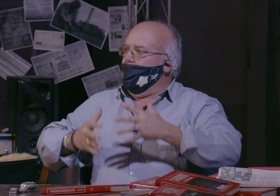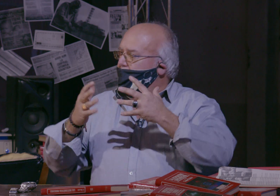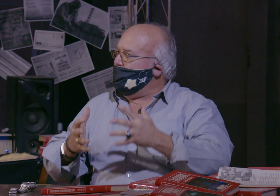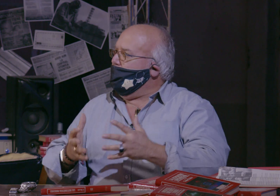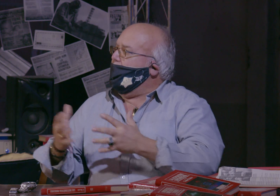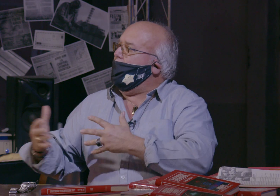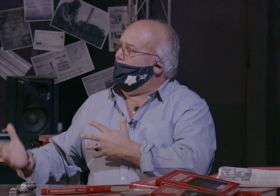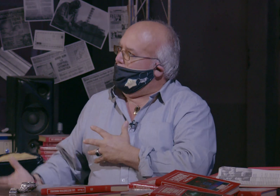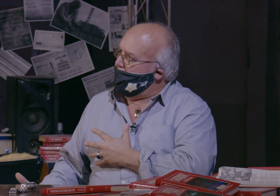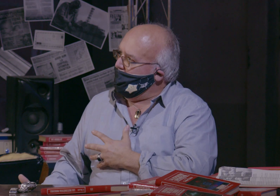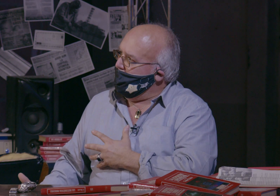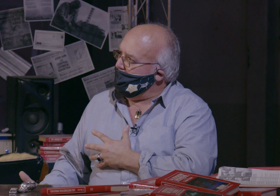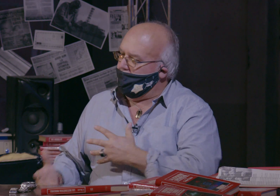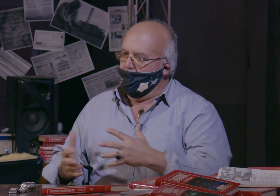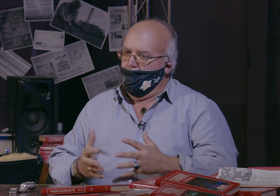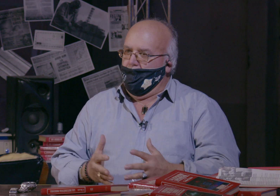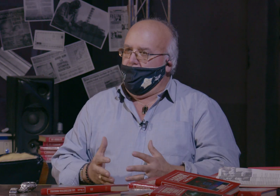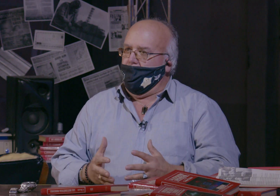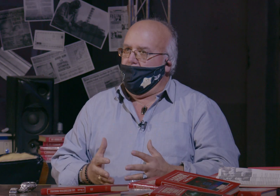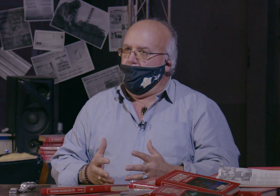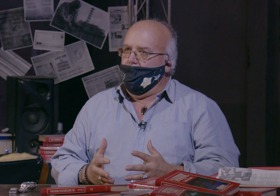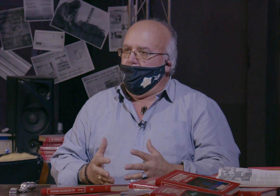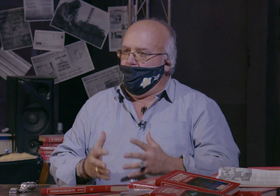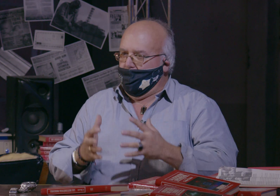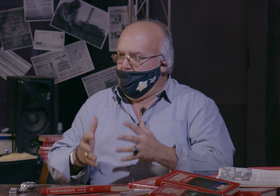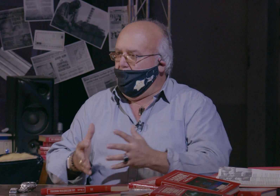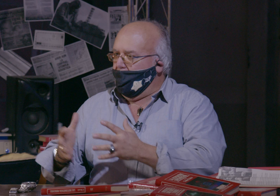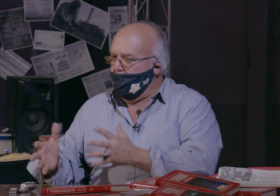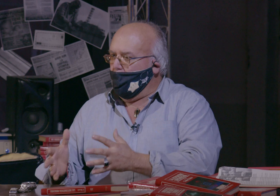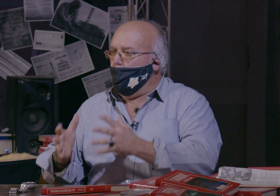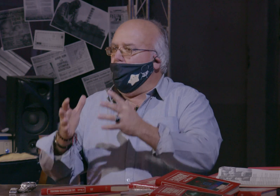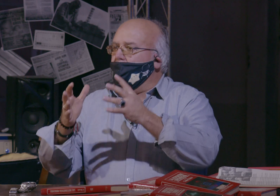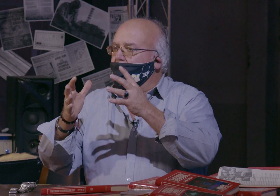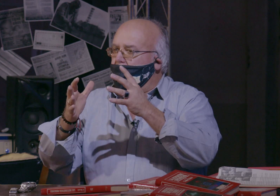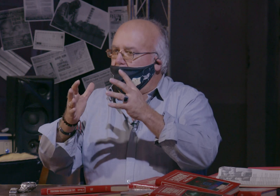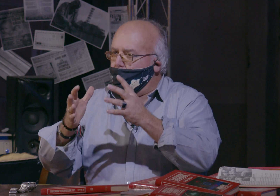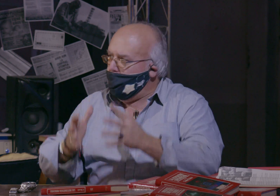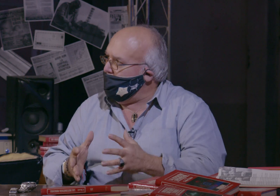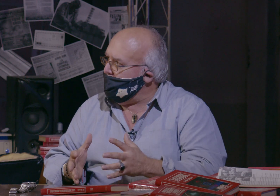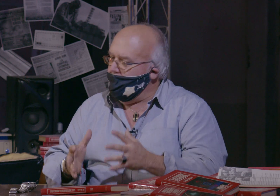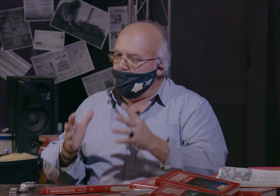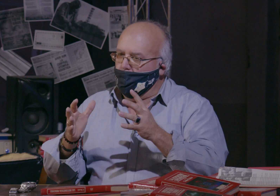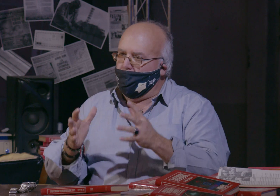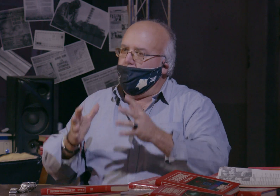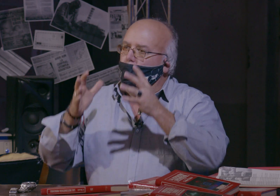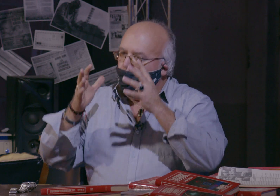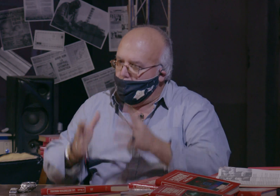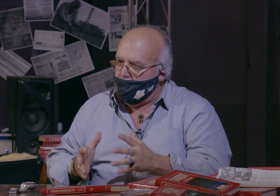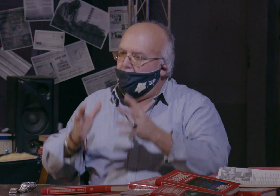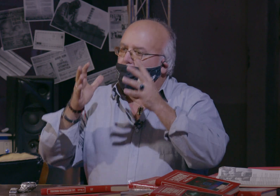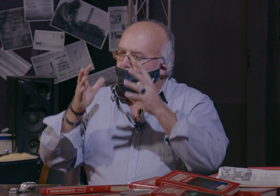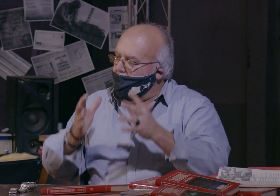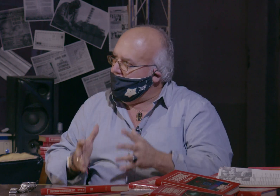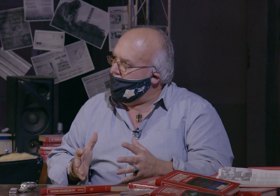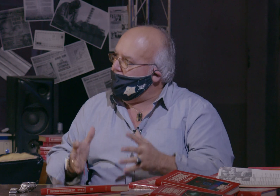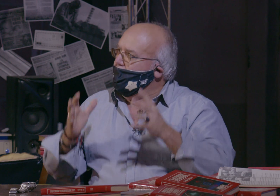Ahora, esto hay que hacerlo bien. O sea, uh-huh. Tienes que elegir una serie de puntos donde confluya